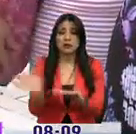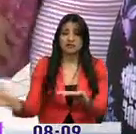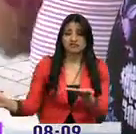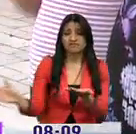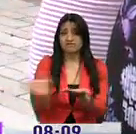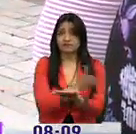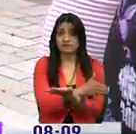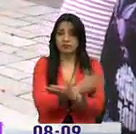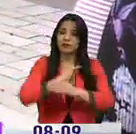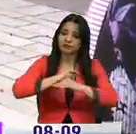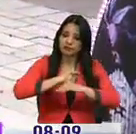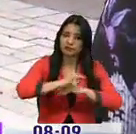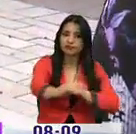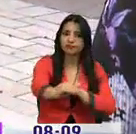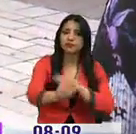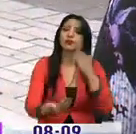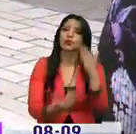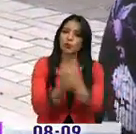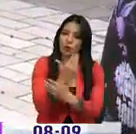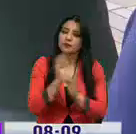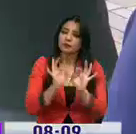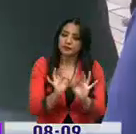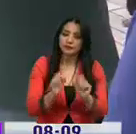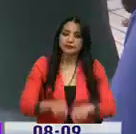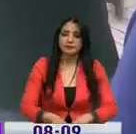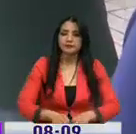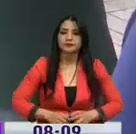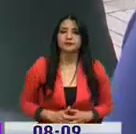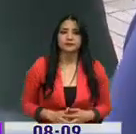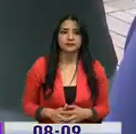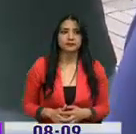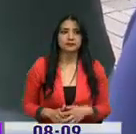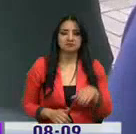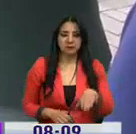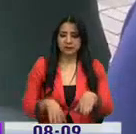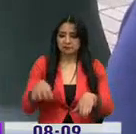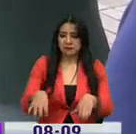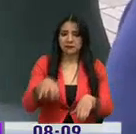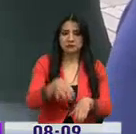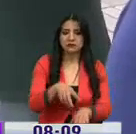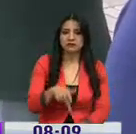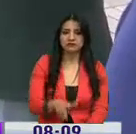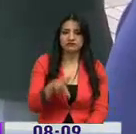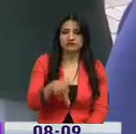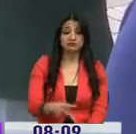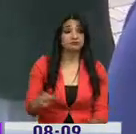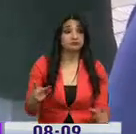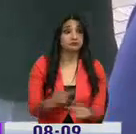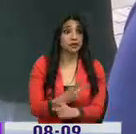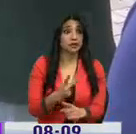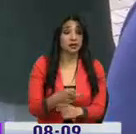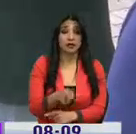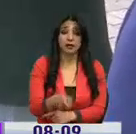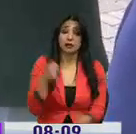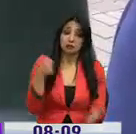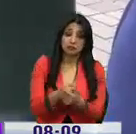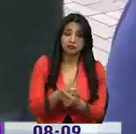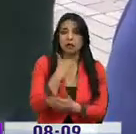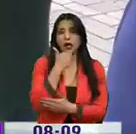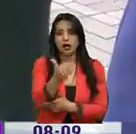repavimenten y que hagan una buena señalización. Hay muchos baches y es un peligro para un accidente,